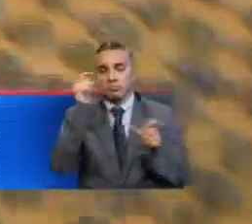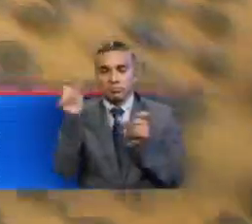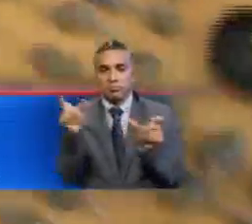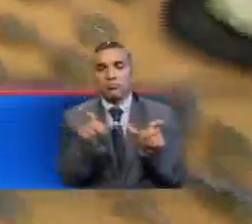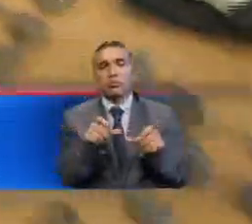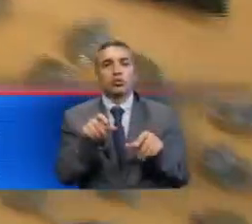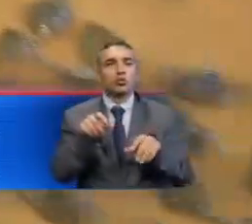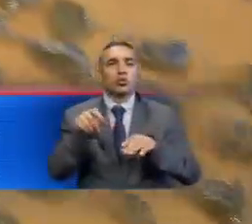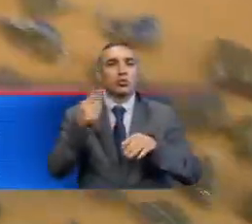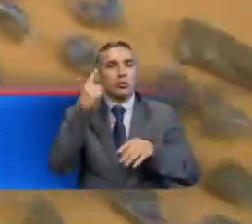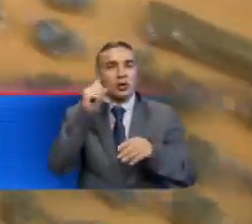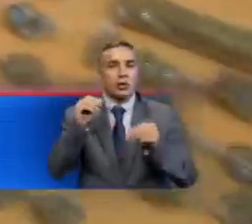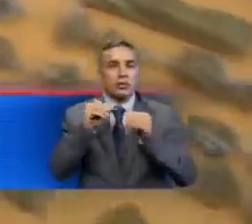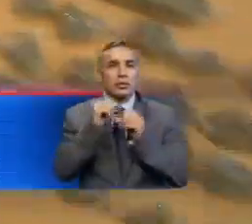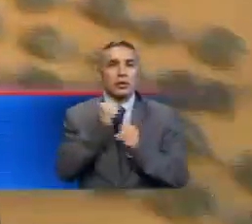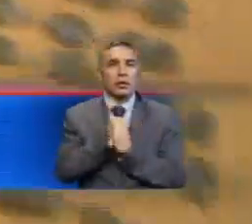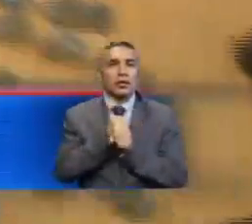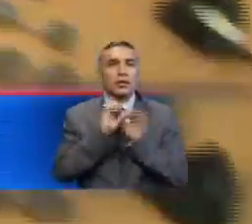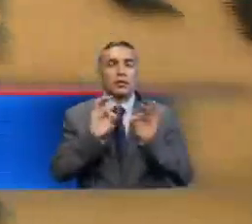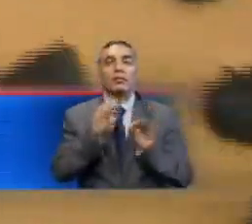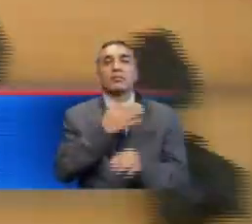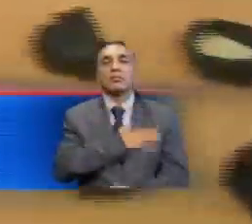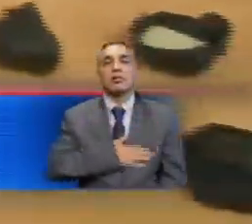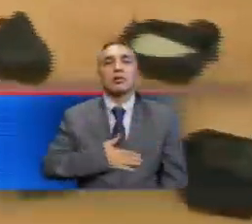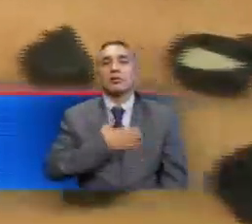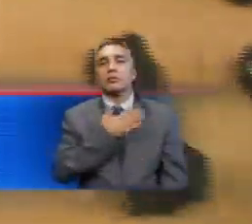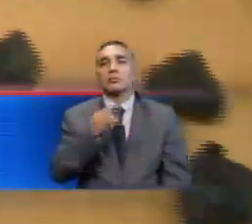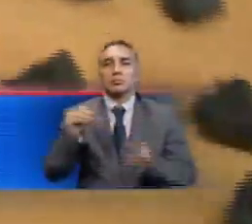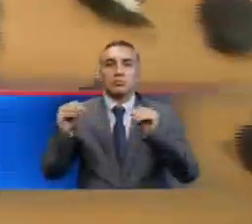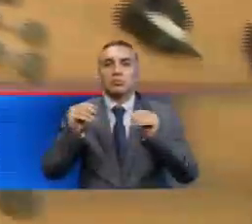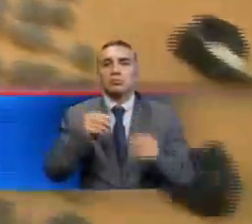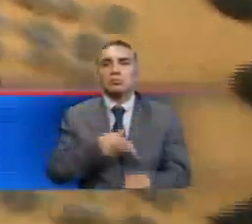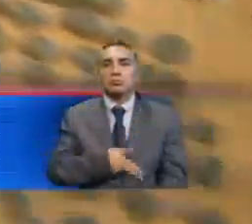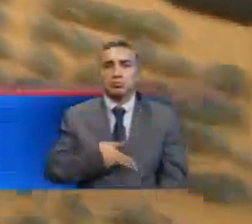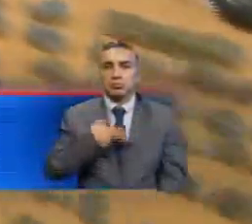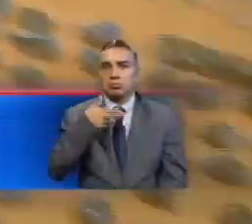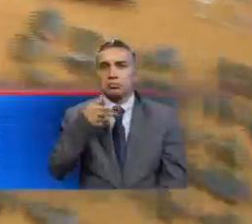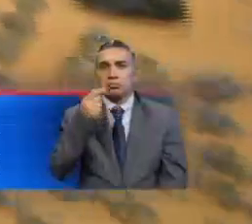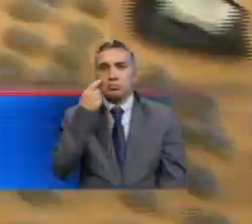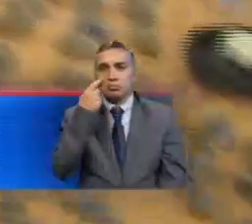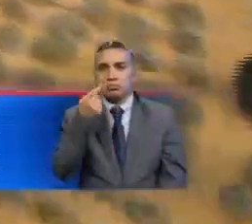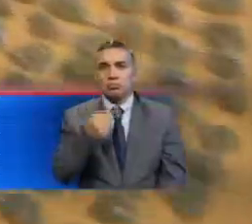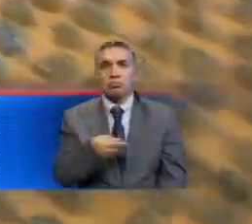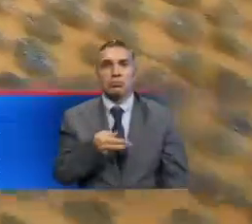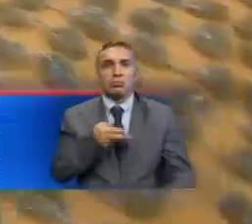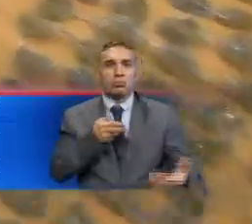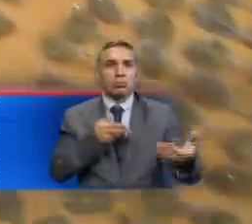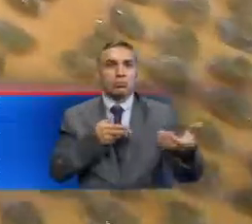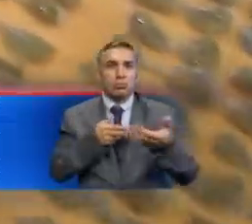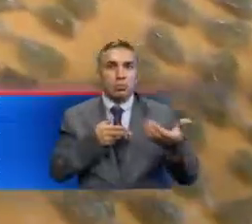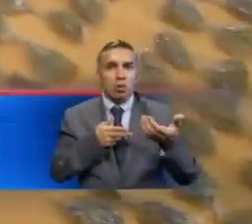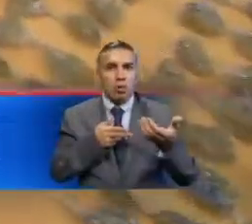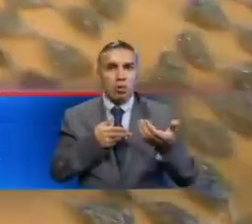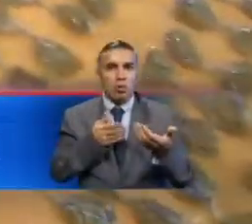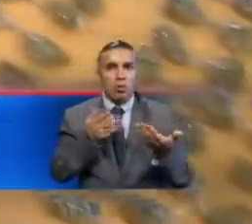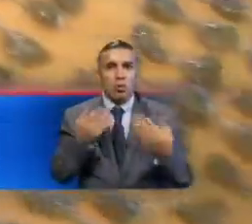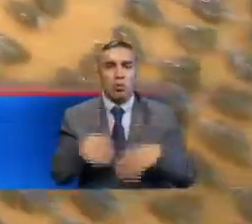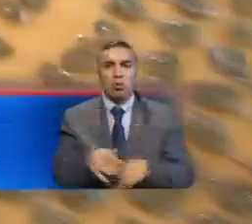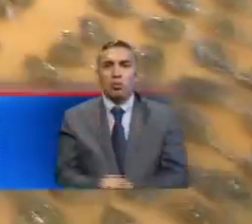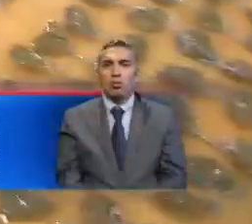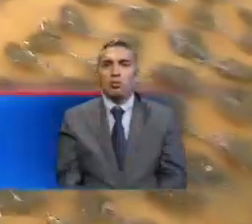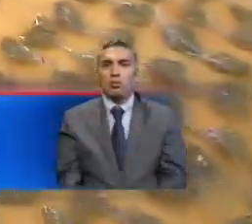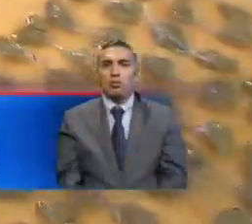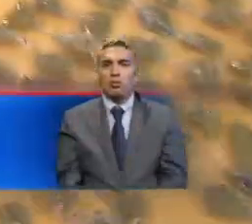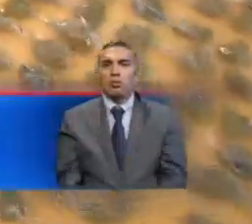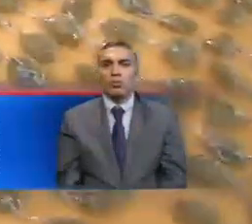Judicatura para hacer este trabajo. Por favor, general, coménteme un poco de esa arma de fuego que estamos viendo en este momento. ¿Es de grueso calibre? ¿Un poco, tal